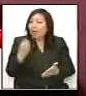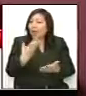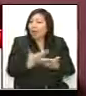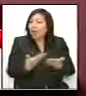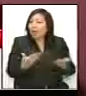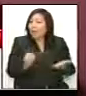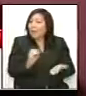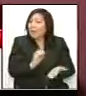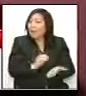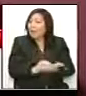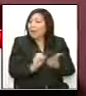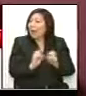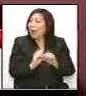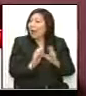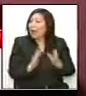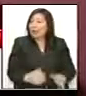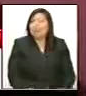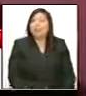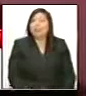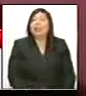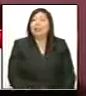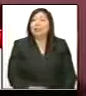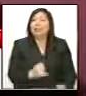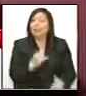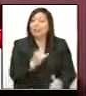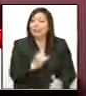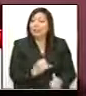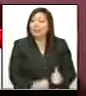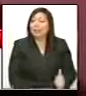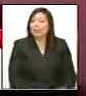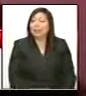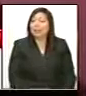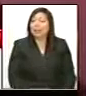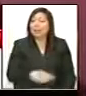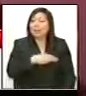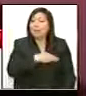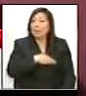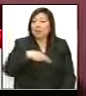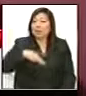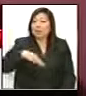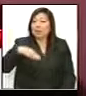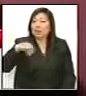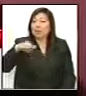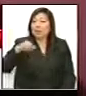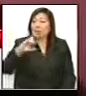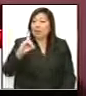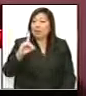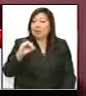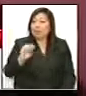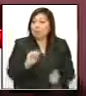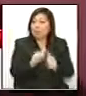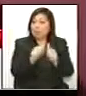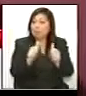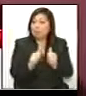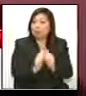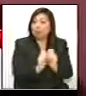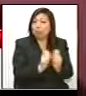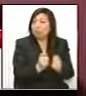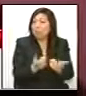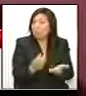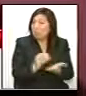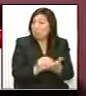cosas más claramente y llegamos a conclusiones. La ministra del MIDI se ha considerado el cambio del modelo de distribución, lo cual es